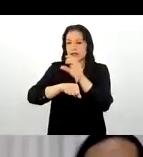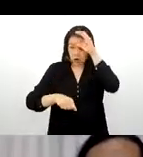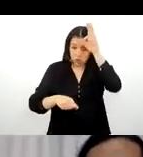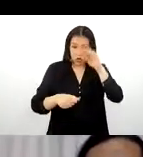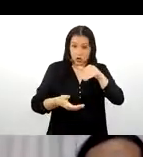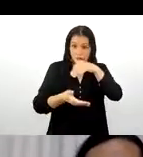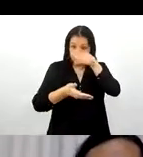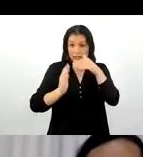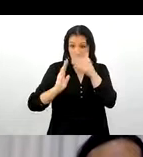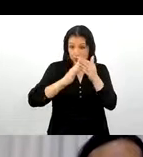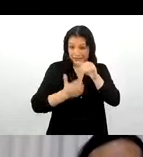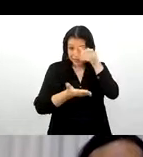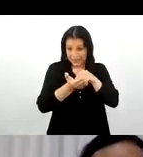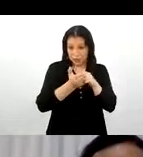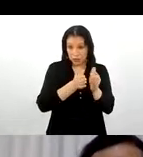Cusco,